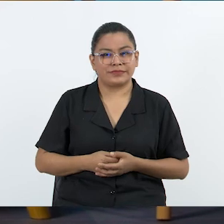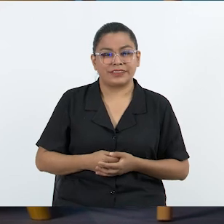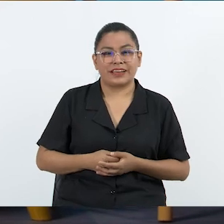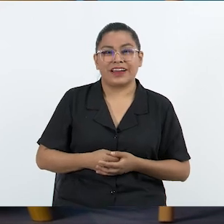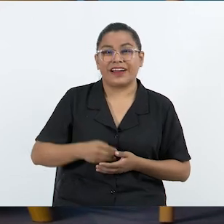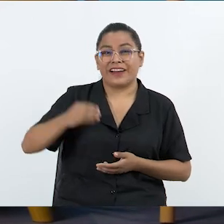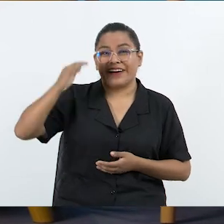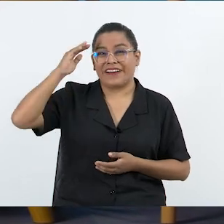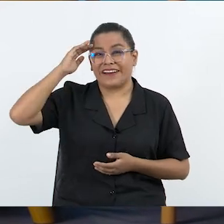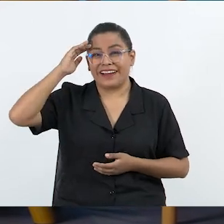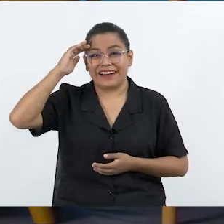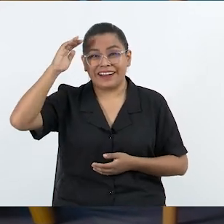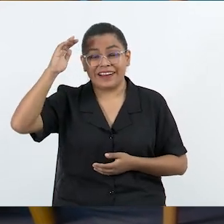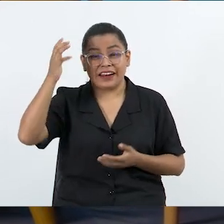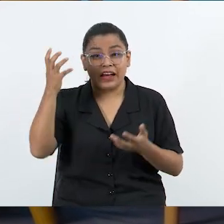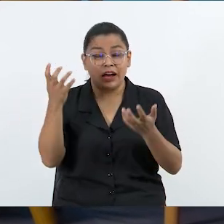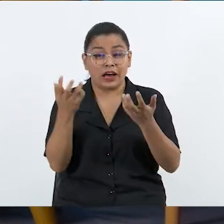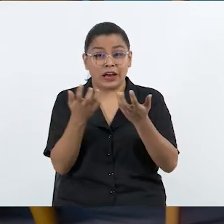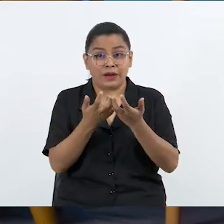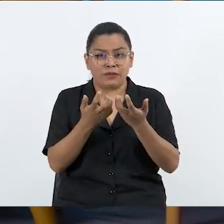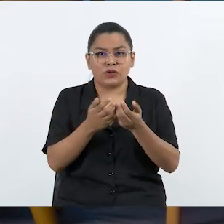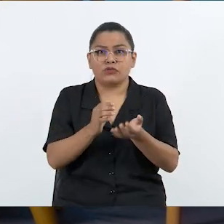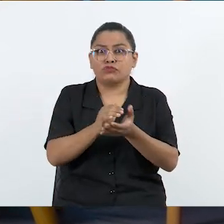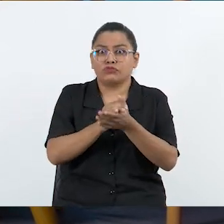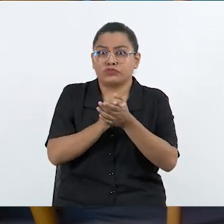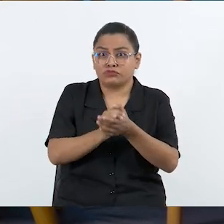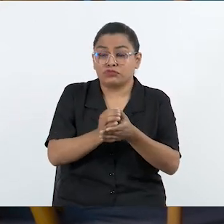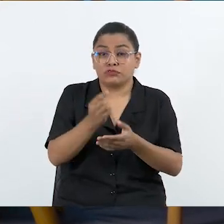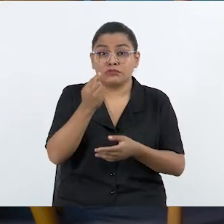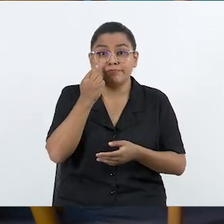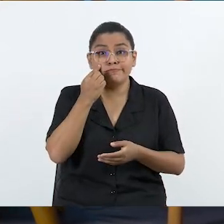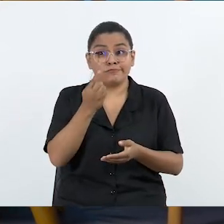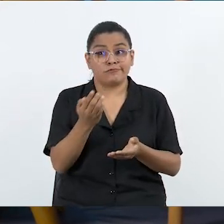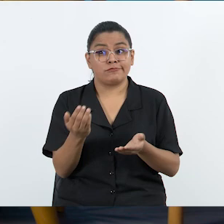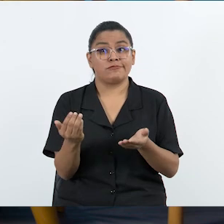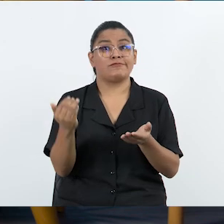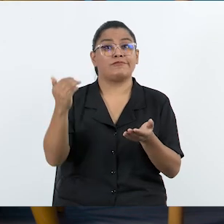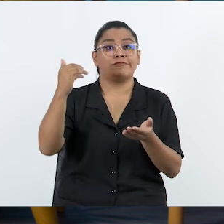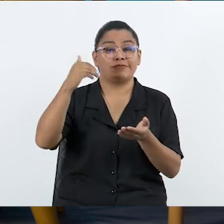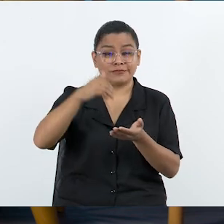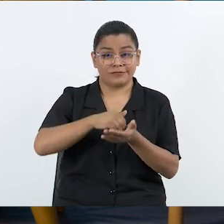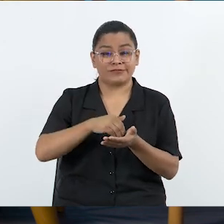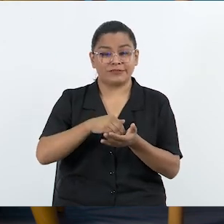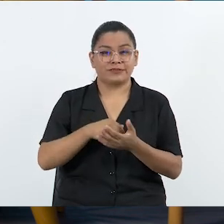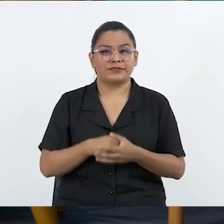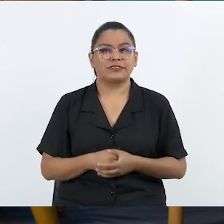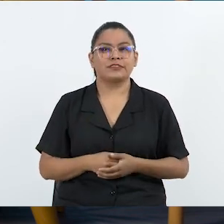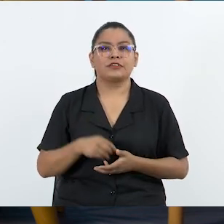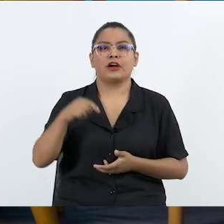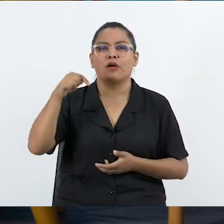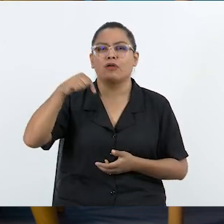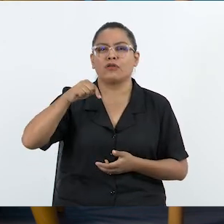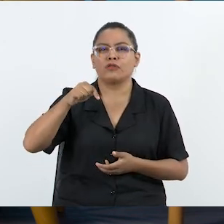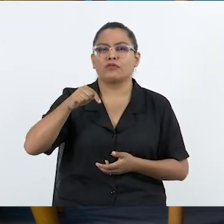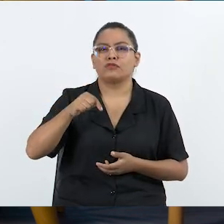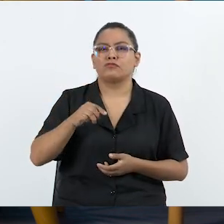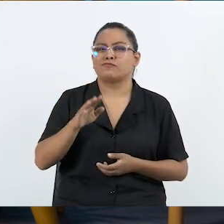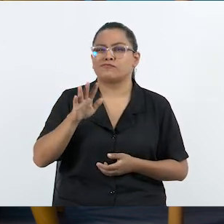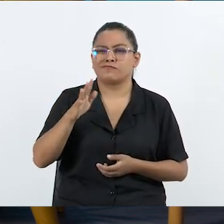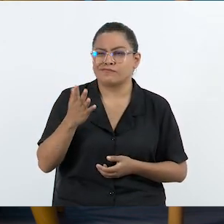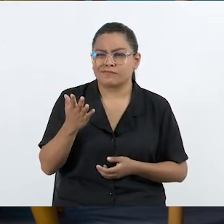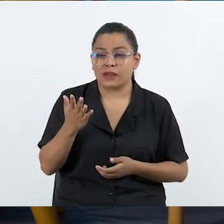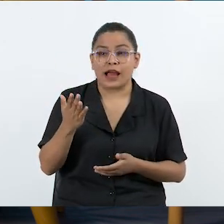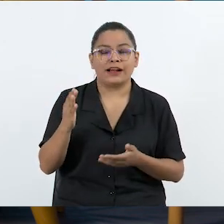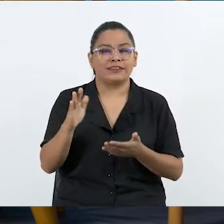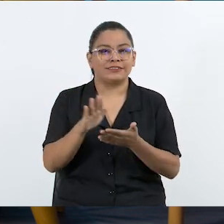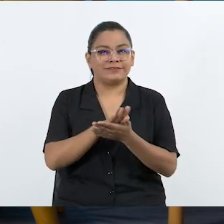Hola, estimados colegas. Qué gusto me da que nos encontremos nuevamente en este espacio. Este día queremos compartir contigo